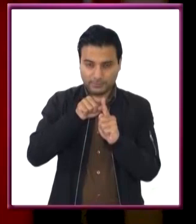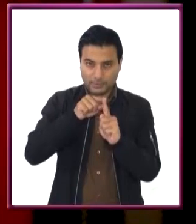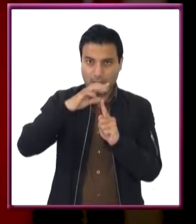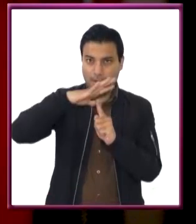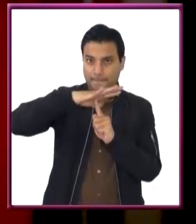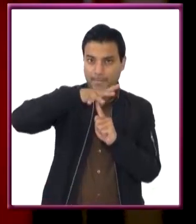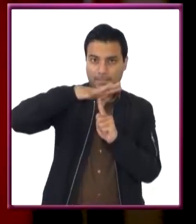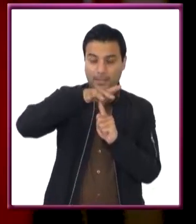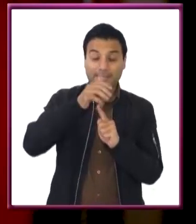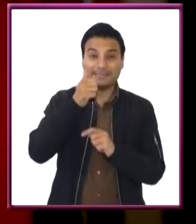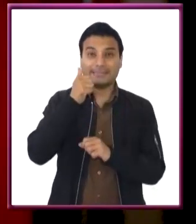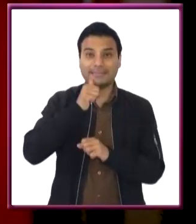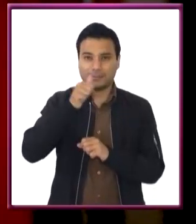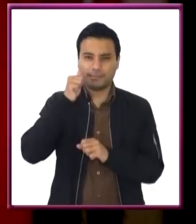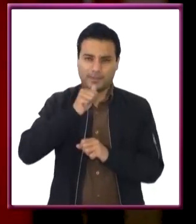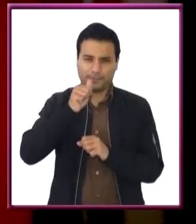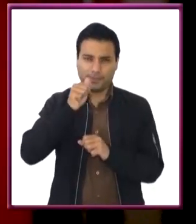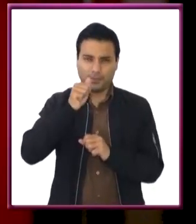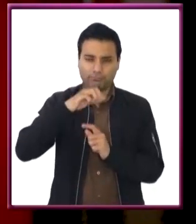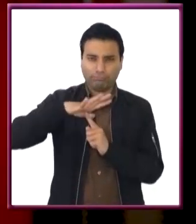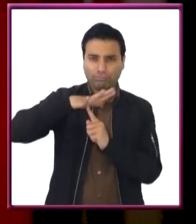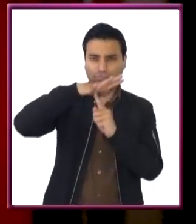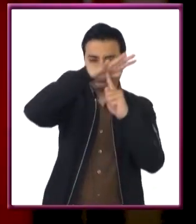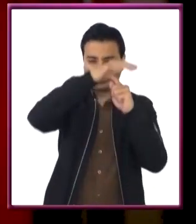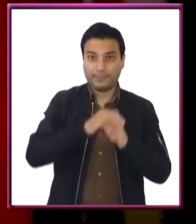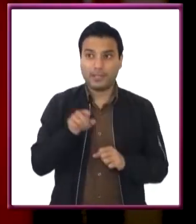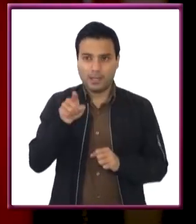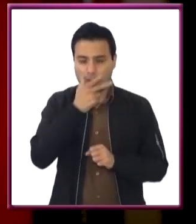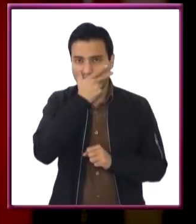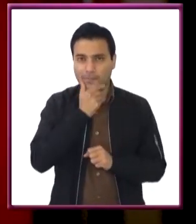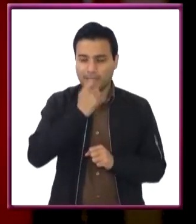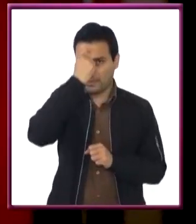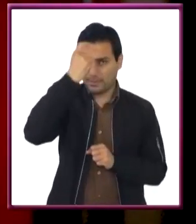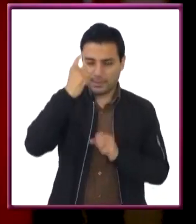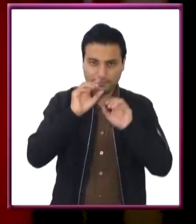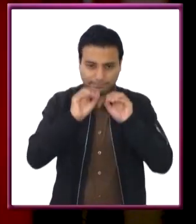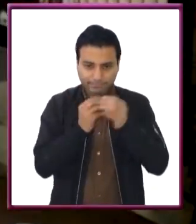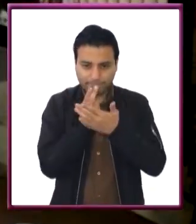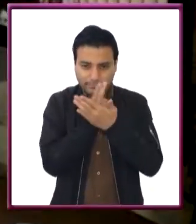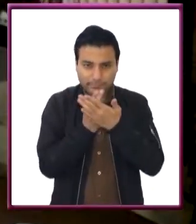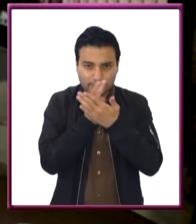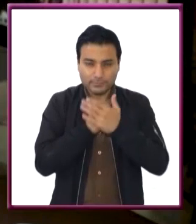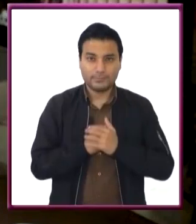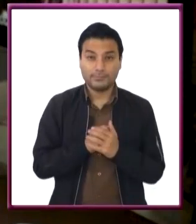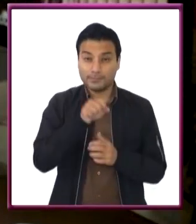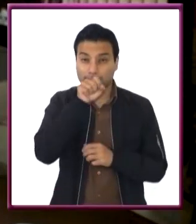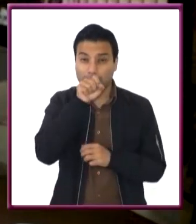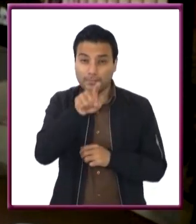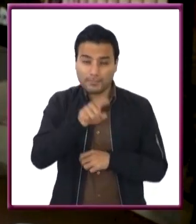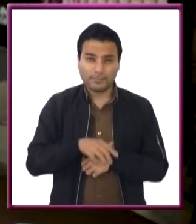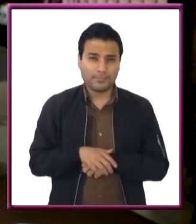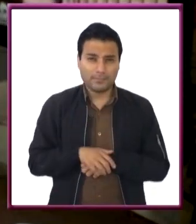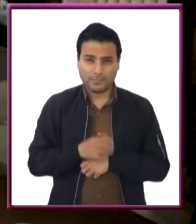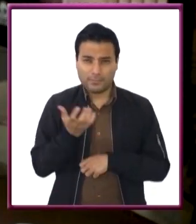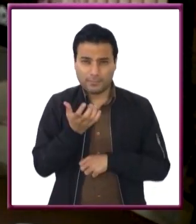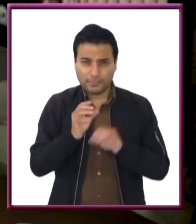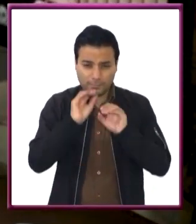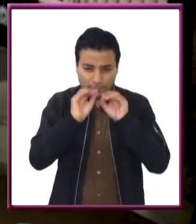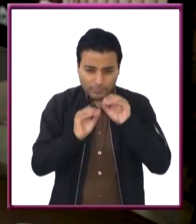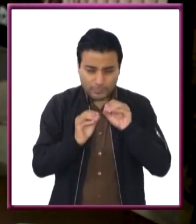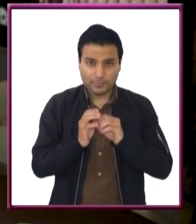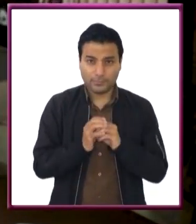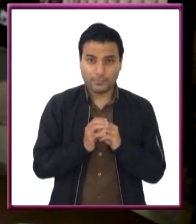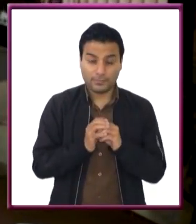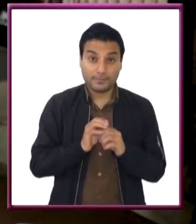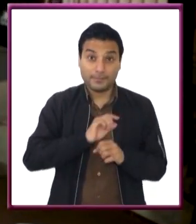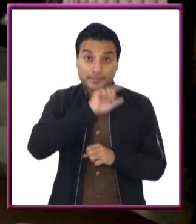impulsando hacia arriba. Él hizo los diseños y los dibujos. La escafandra, bueno, incluso la dibujó, hizo un